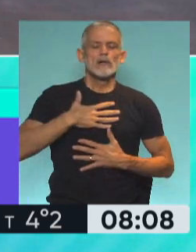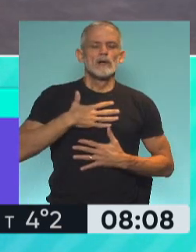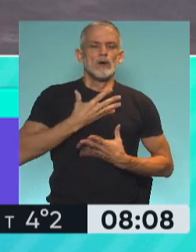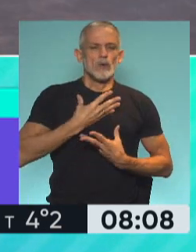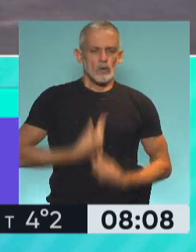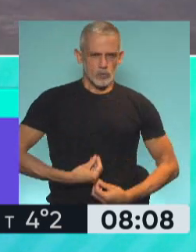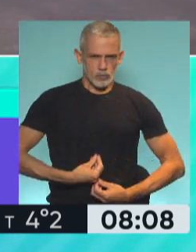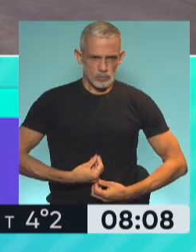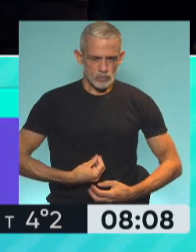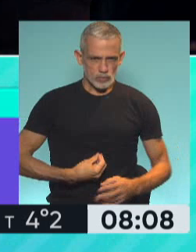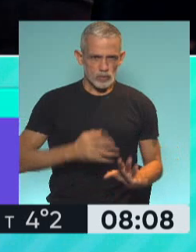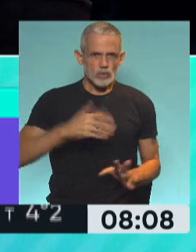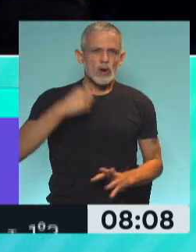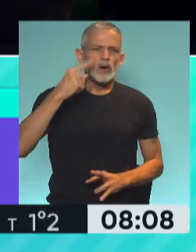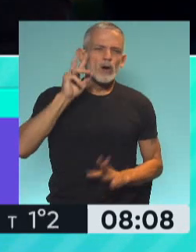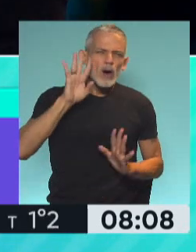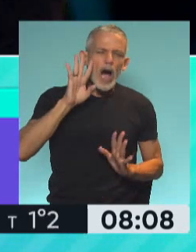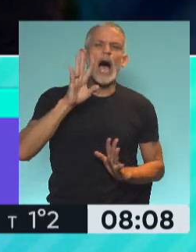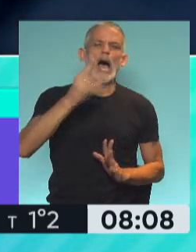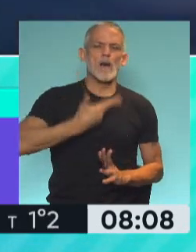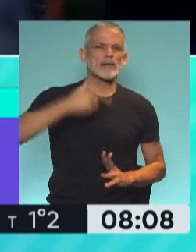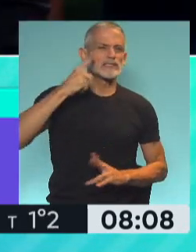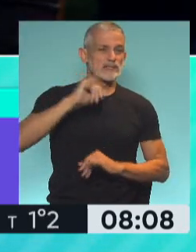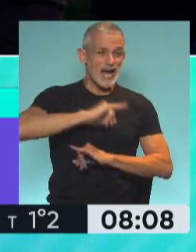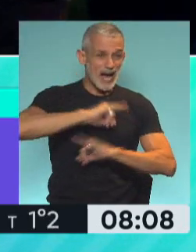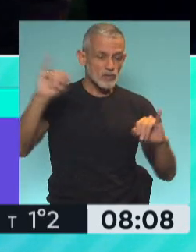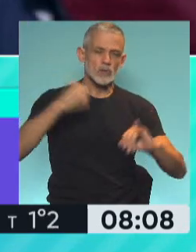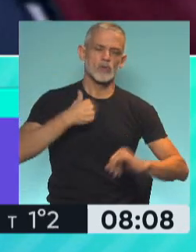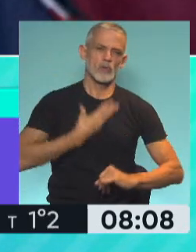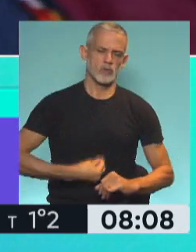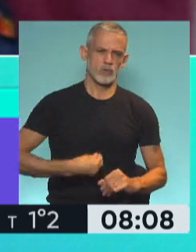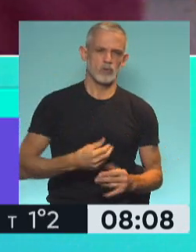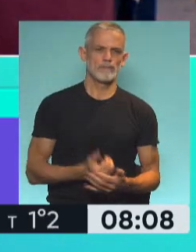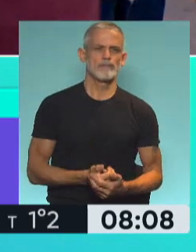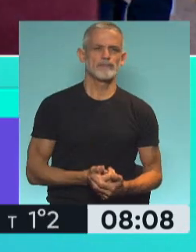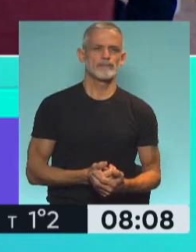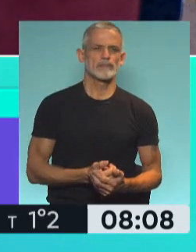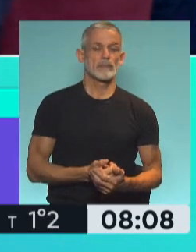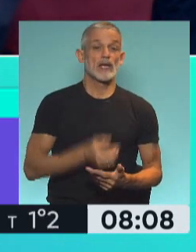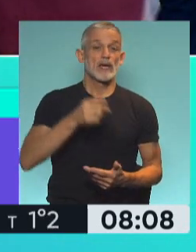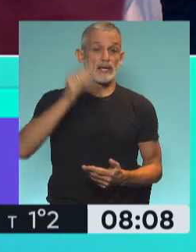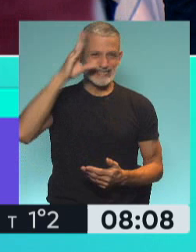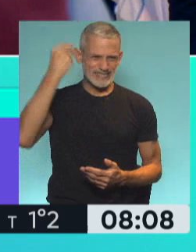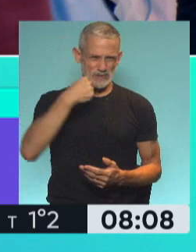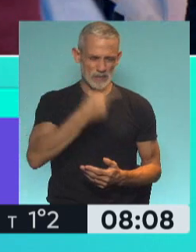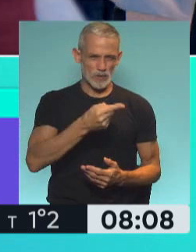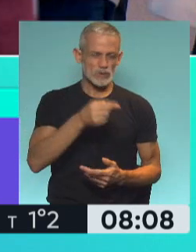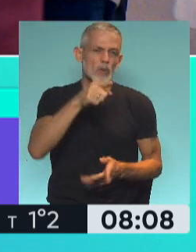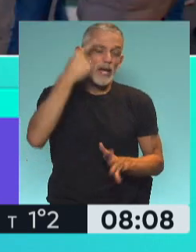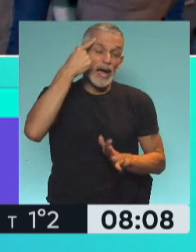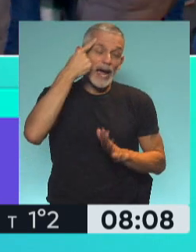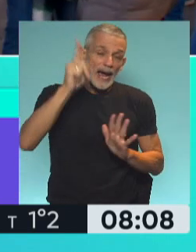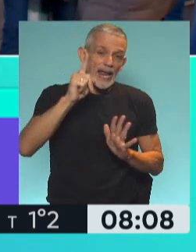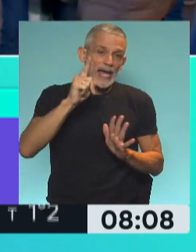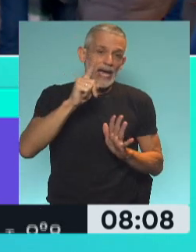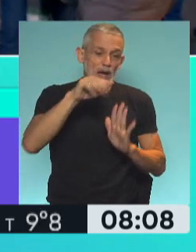enorme alivio cuando escuché lo que anunciaba el presidente. Doctor, y en este sentido, ¿usted cree que podría, bueno, se